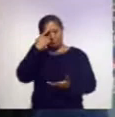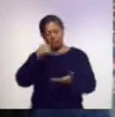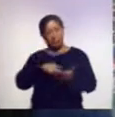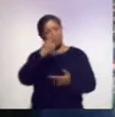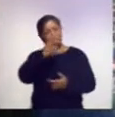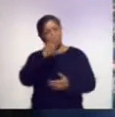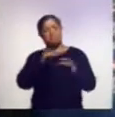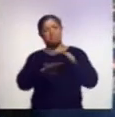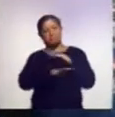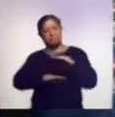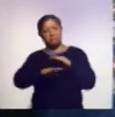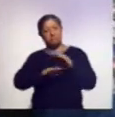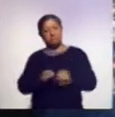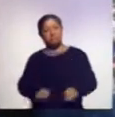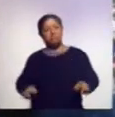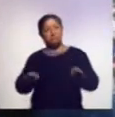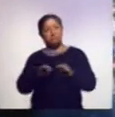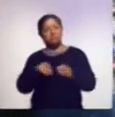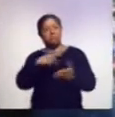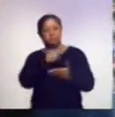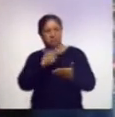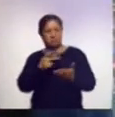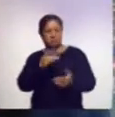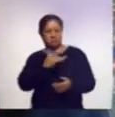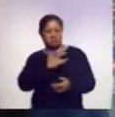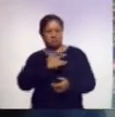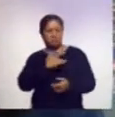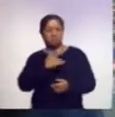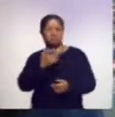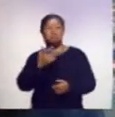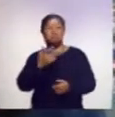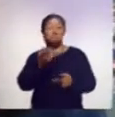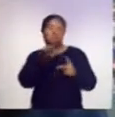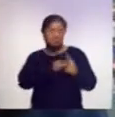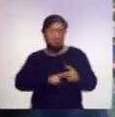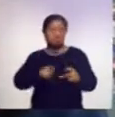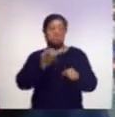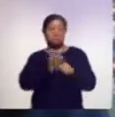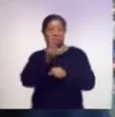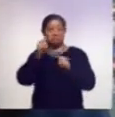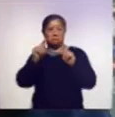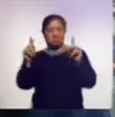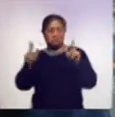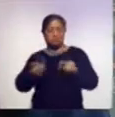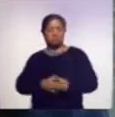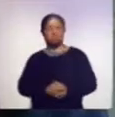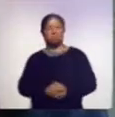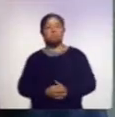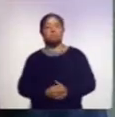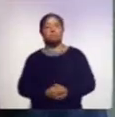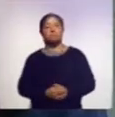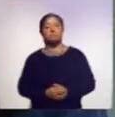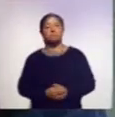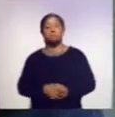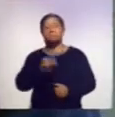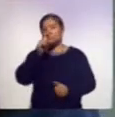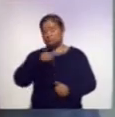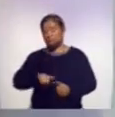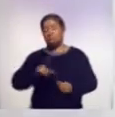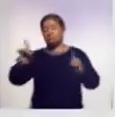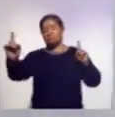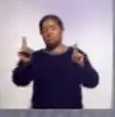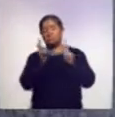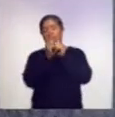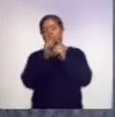importante en el marco de la conmemoración de la Fundación del Estado y pues también del encuentro de dos